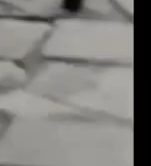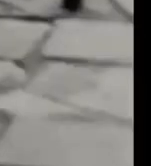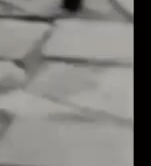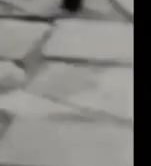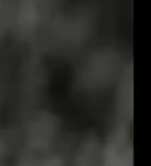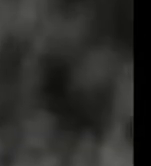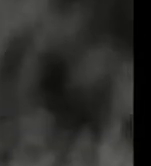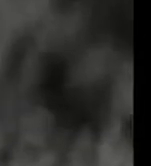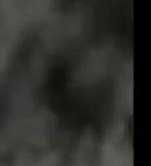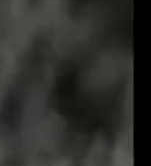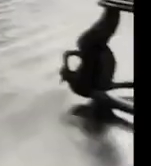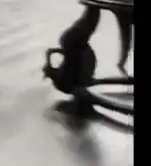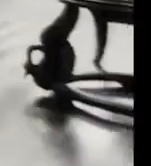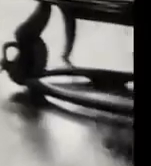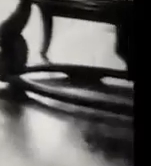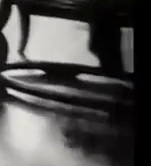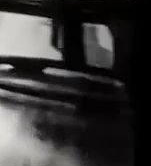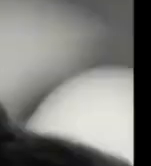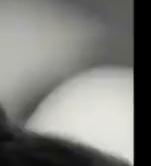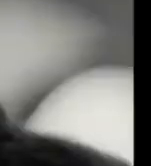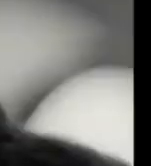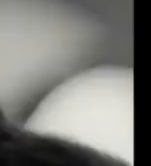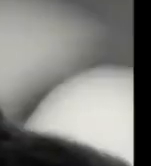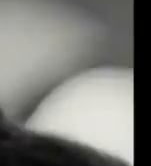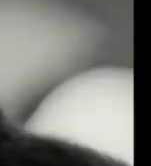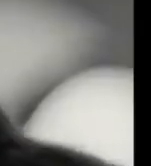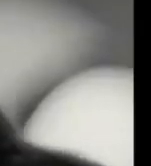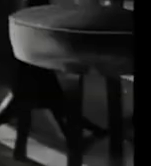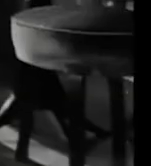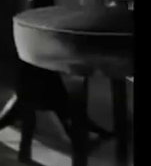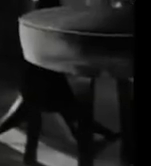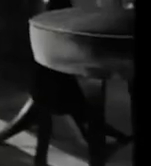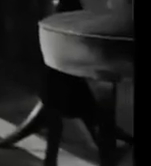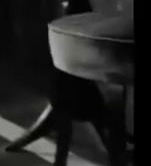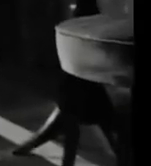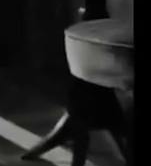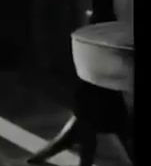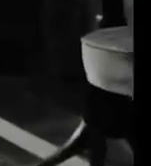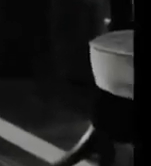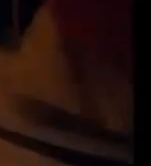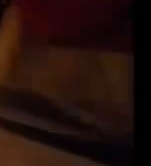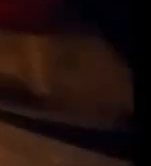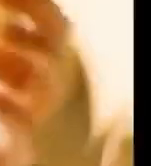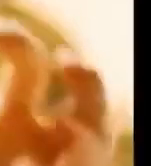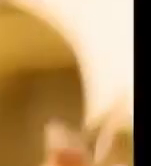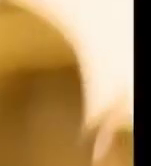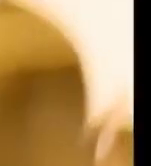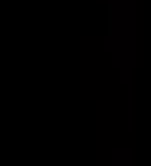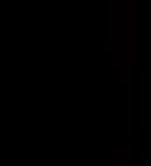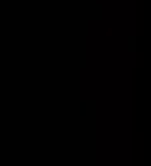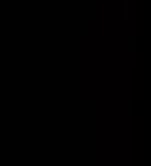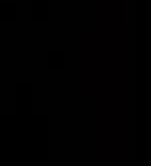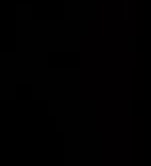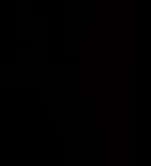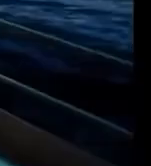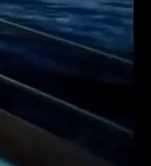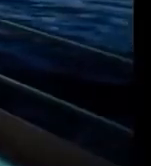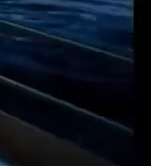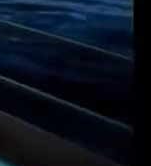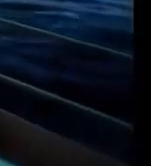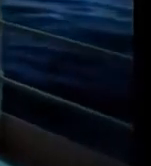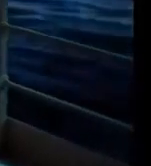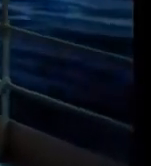Mejor Película Musical o Comedia, y con este mismo largometraje, Emma Stone obtuvo el premio a Mejor Interpretación Femenina en una película musical